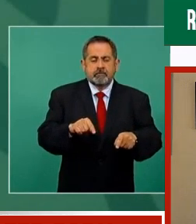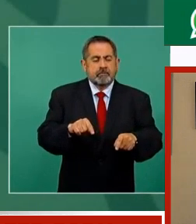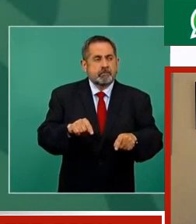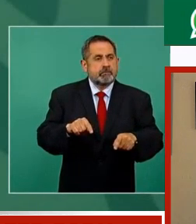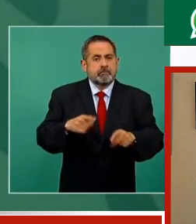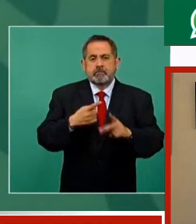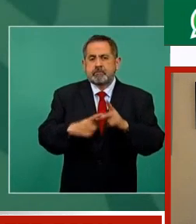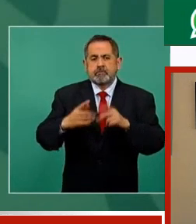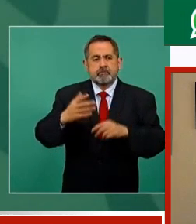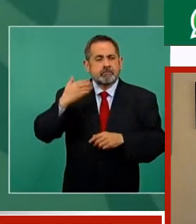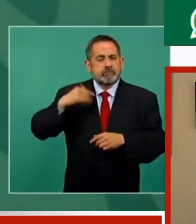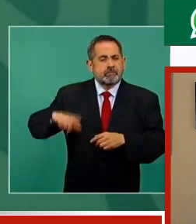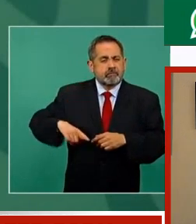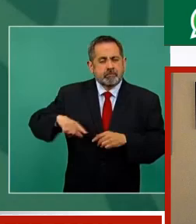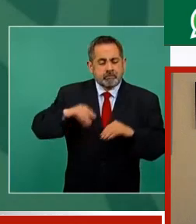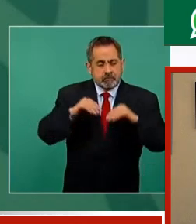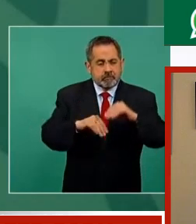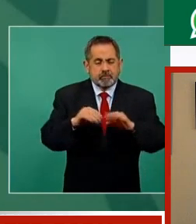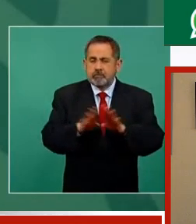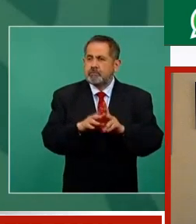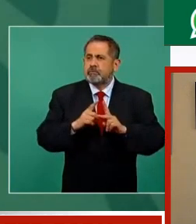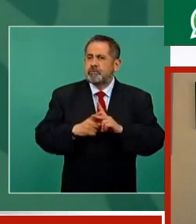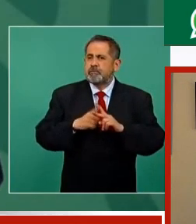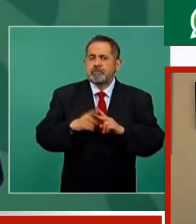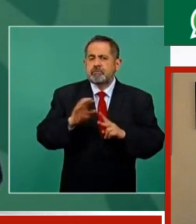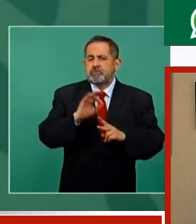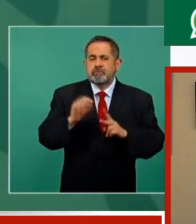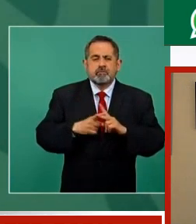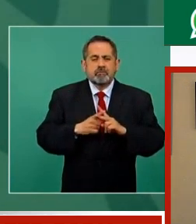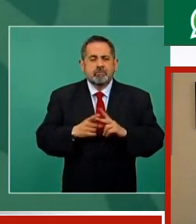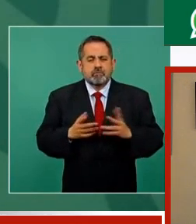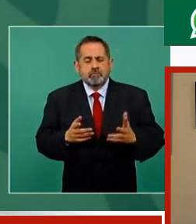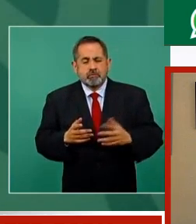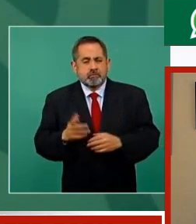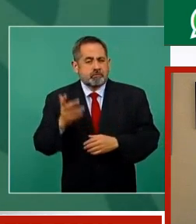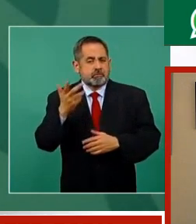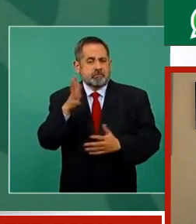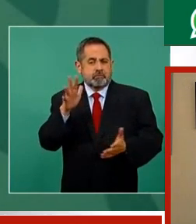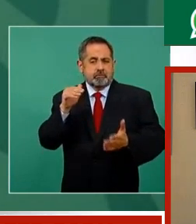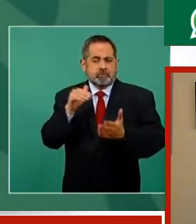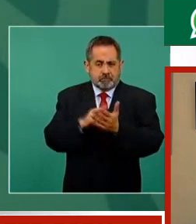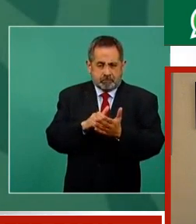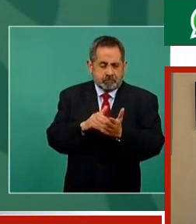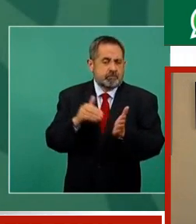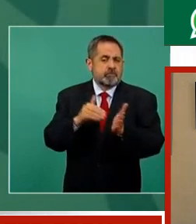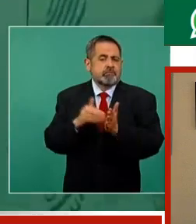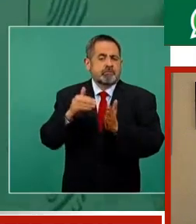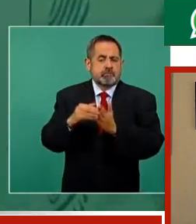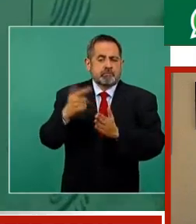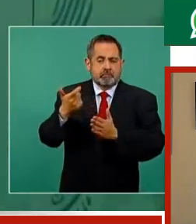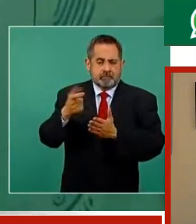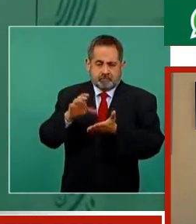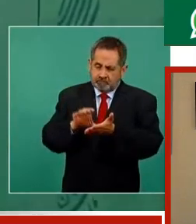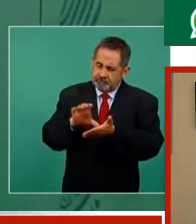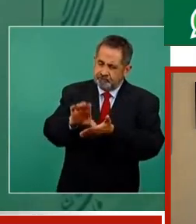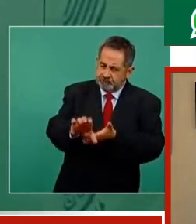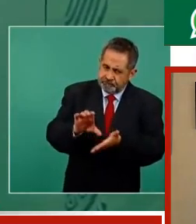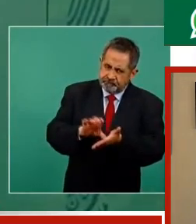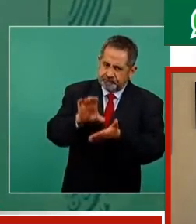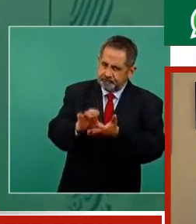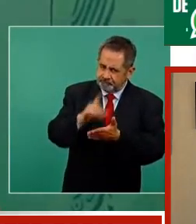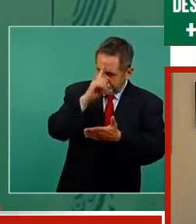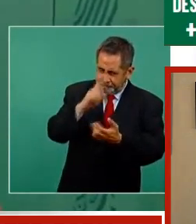gobierno un promedio de 10 mil millones de pesos para la rehabilitación